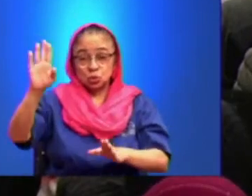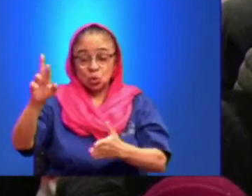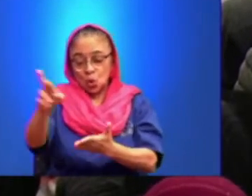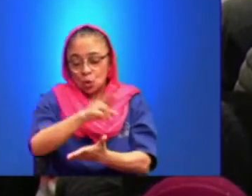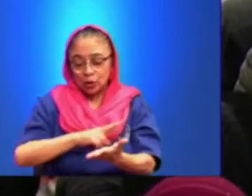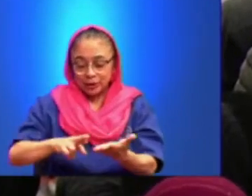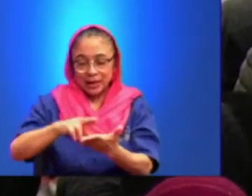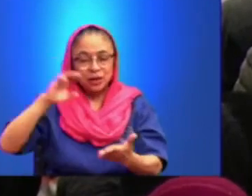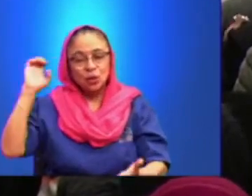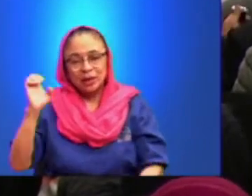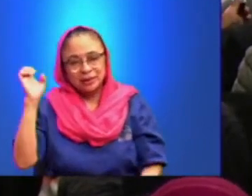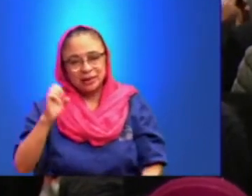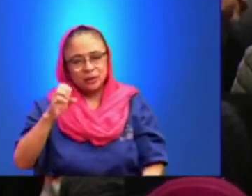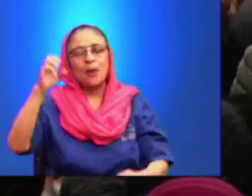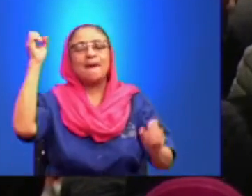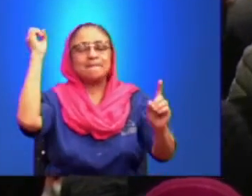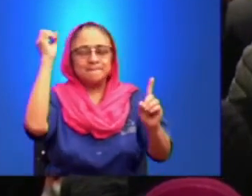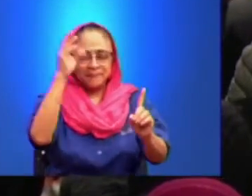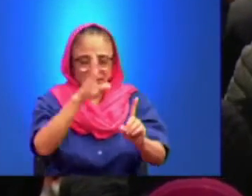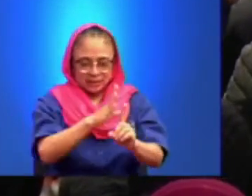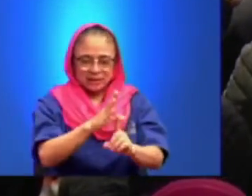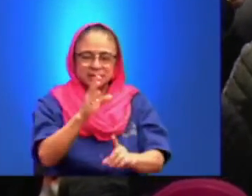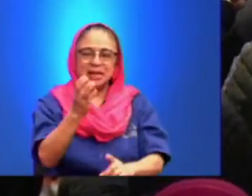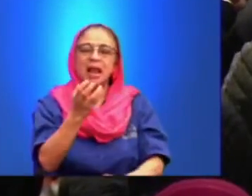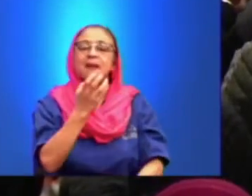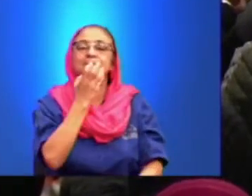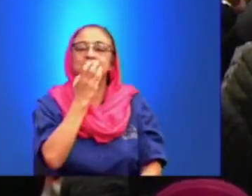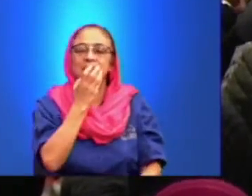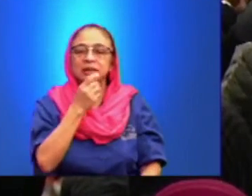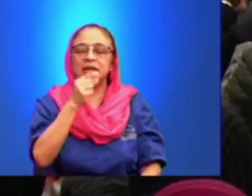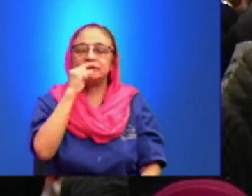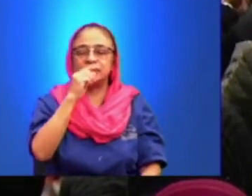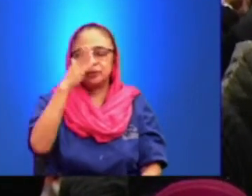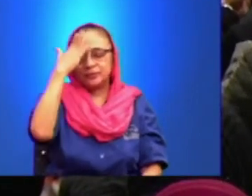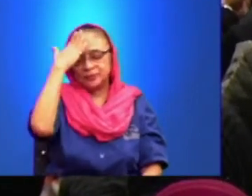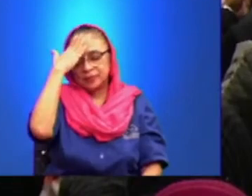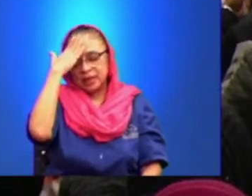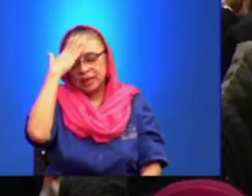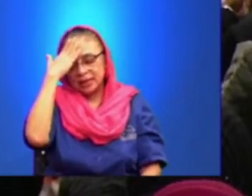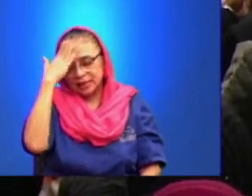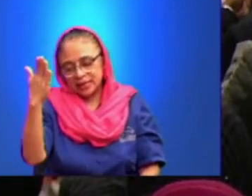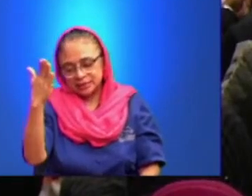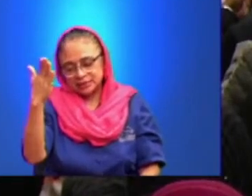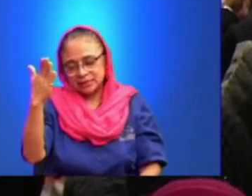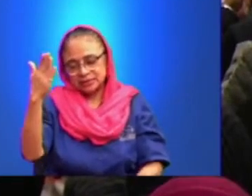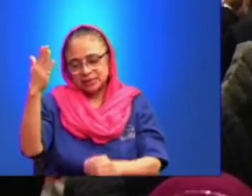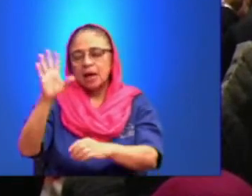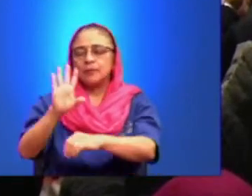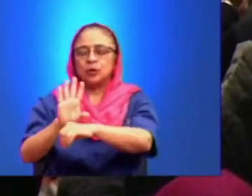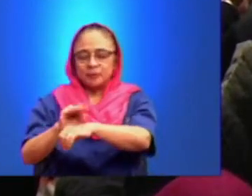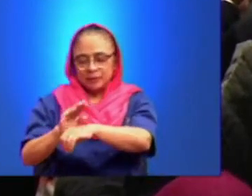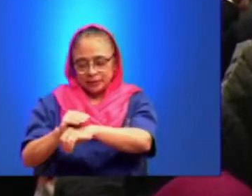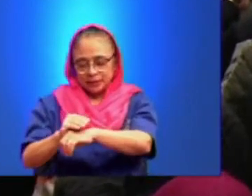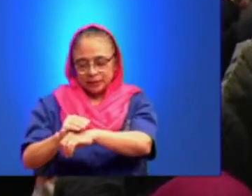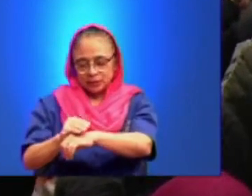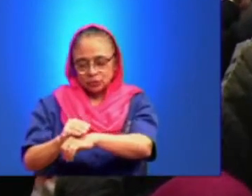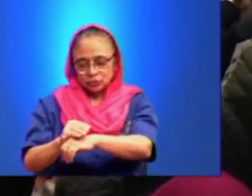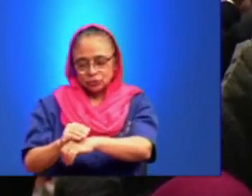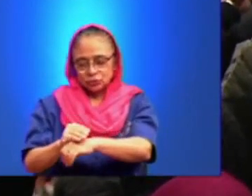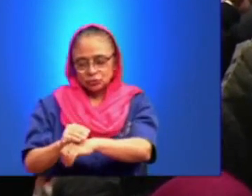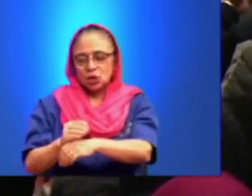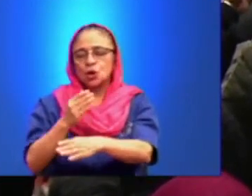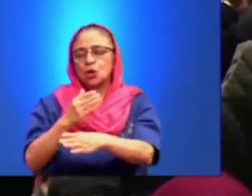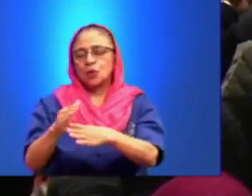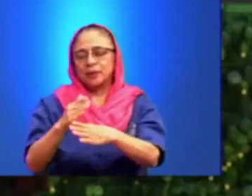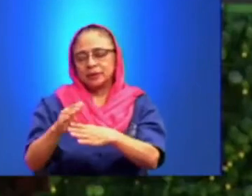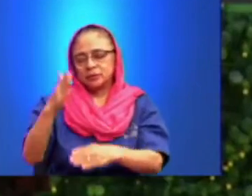bendice este pan papito lindo gracias por darnos yo gracias